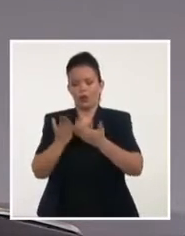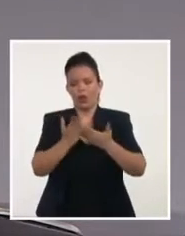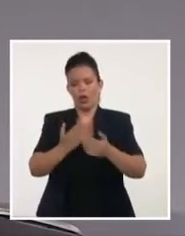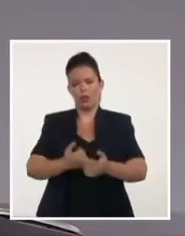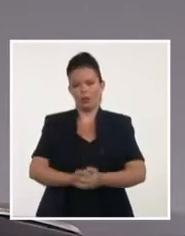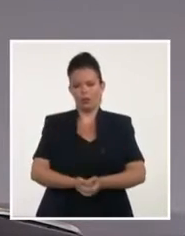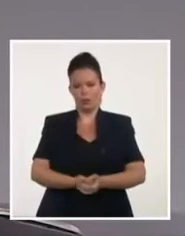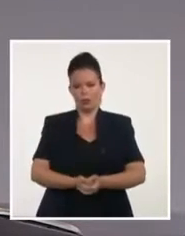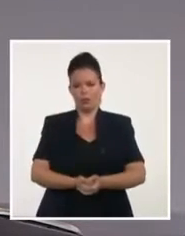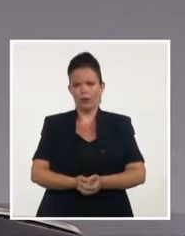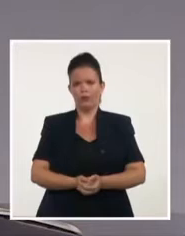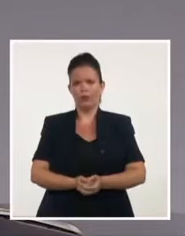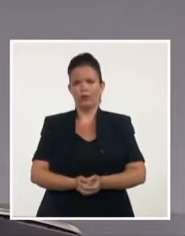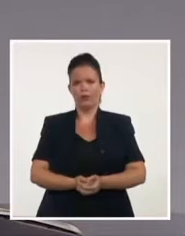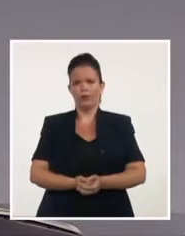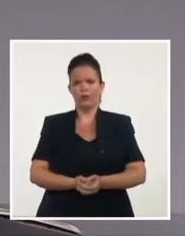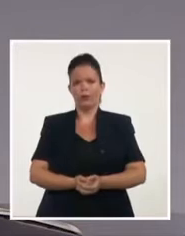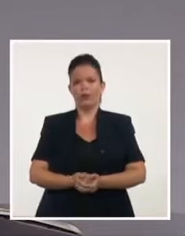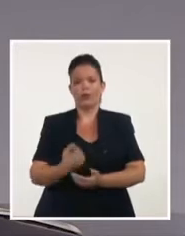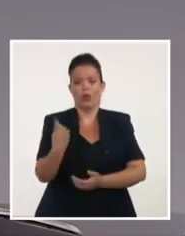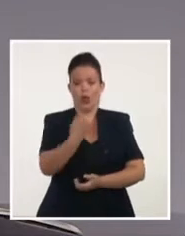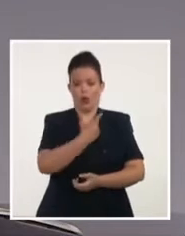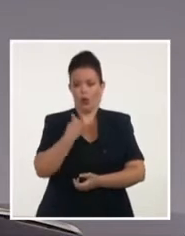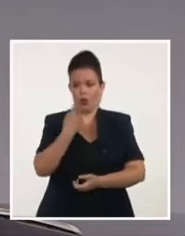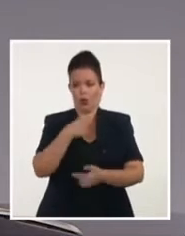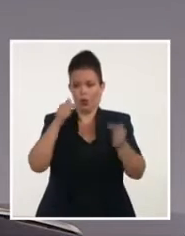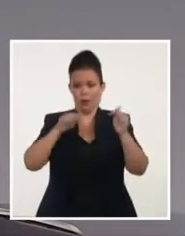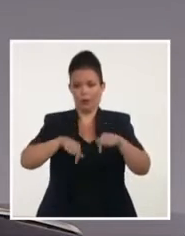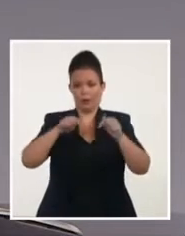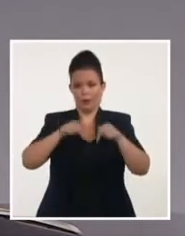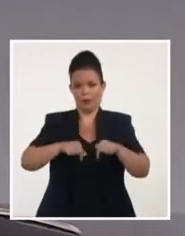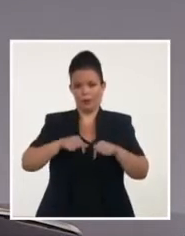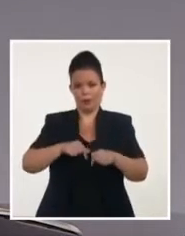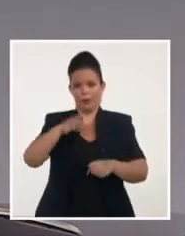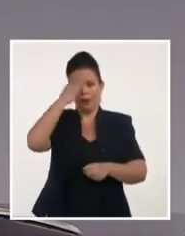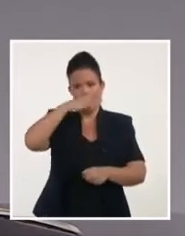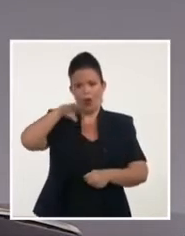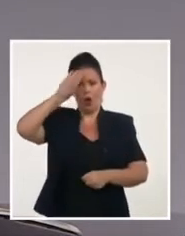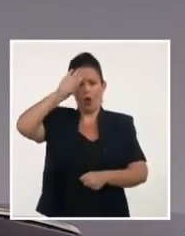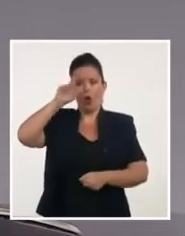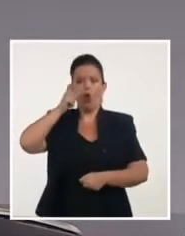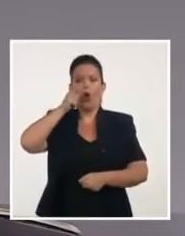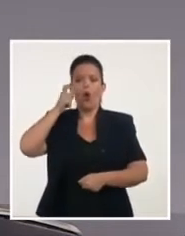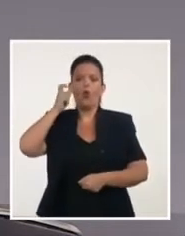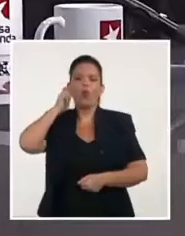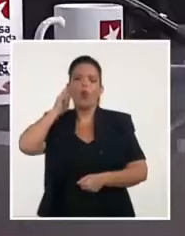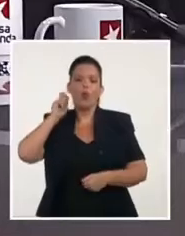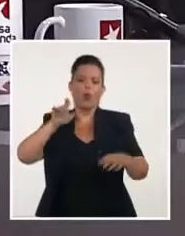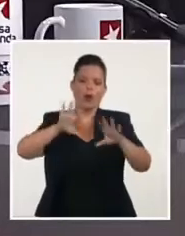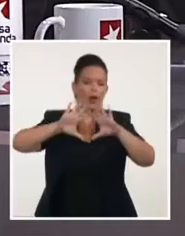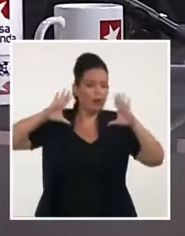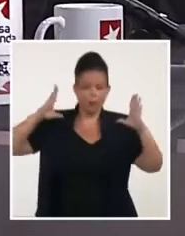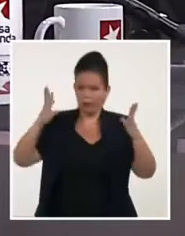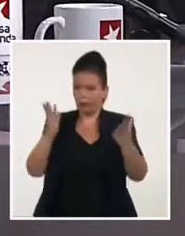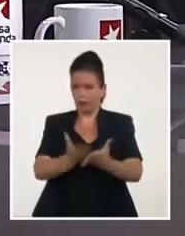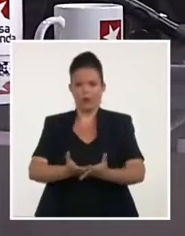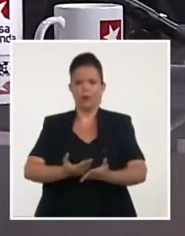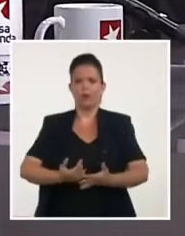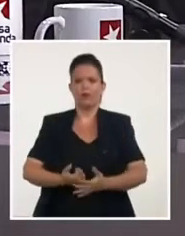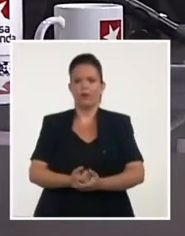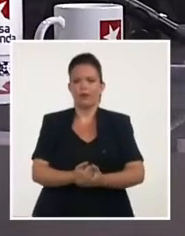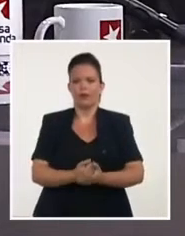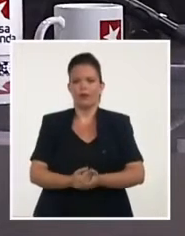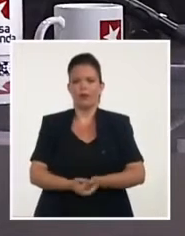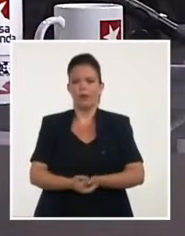nuestro pueblo, para los cubanos, sino en general también para los medios de comunicación, porque imagínate, han